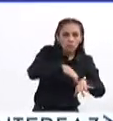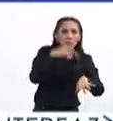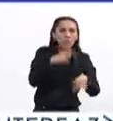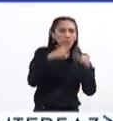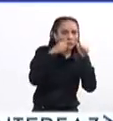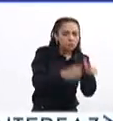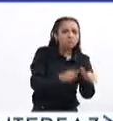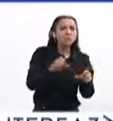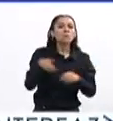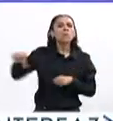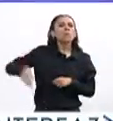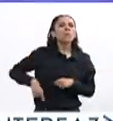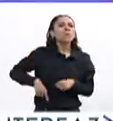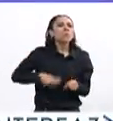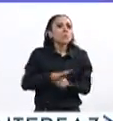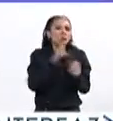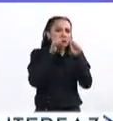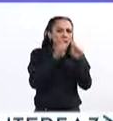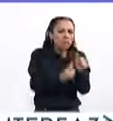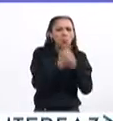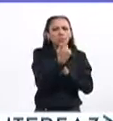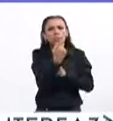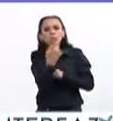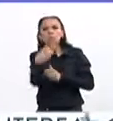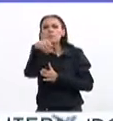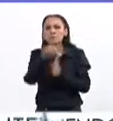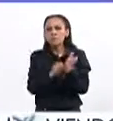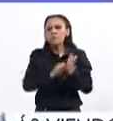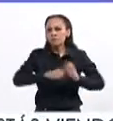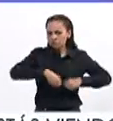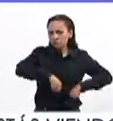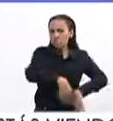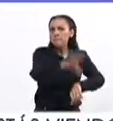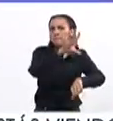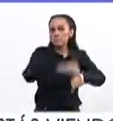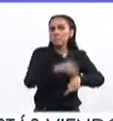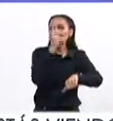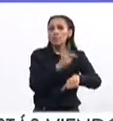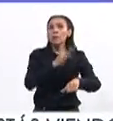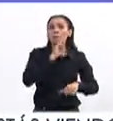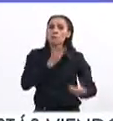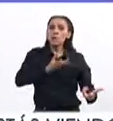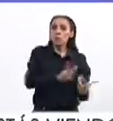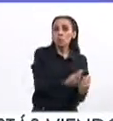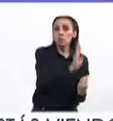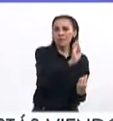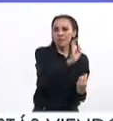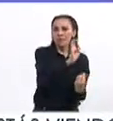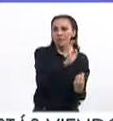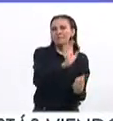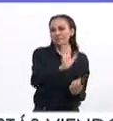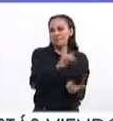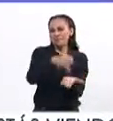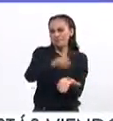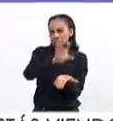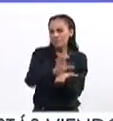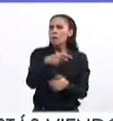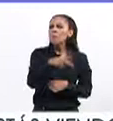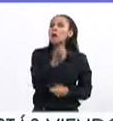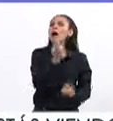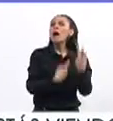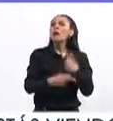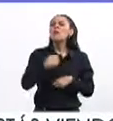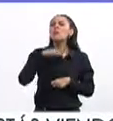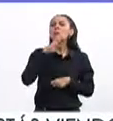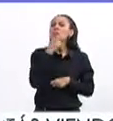periodo adecuado de 1, 2 o 3 meses para que la madre esté con el bebé. Pero hay madres que de repente pues son muy independientes, ¿no? Dicen, no, yo voy a